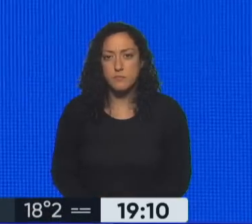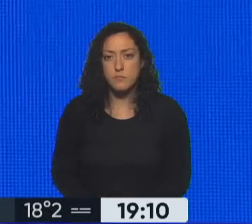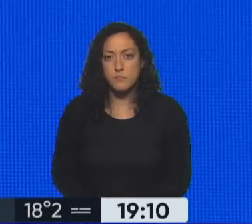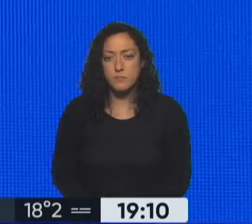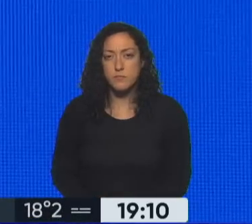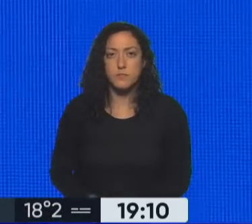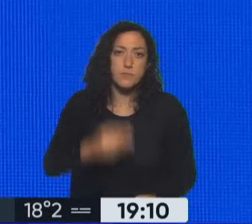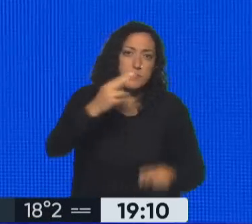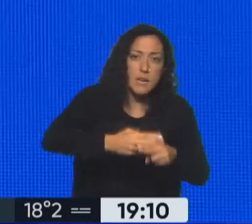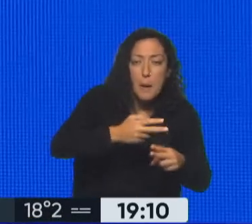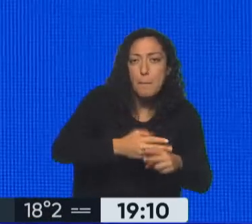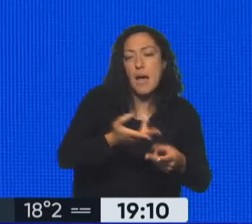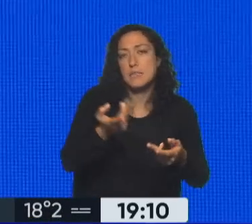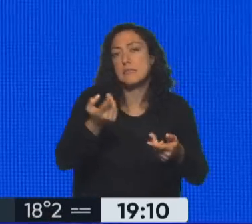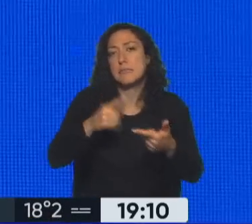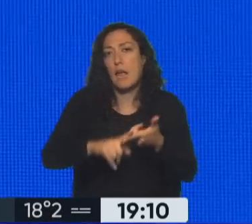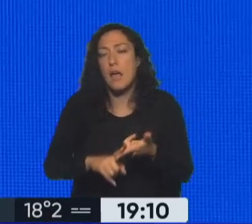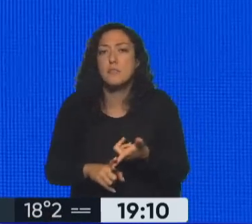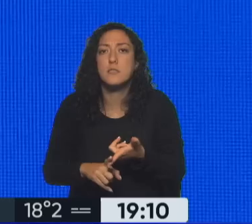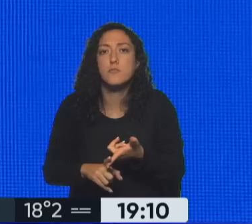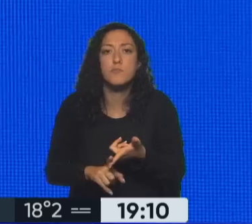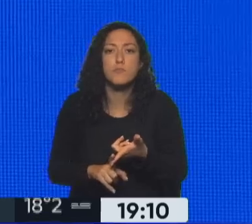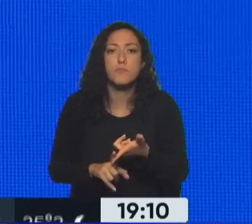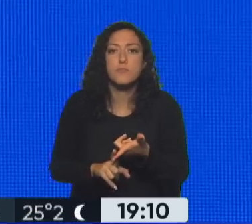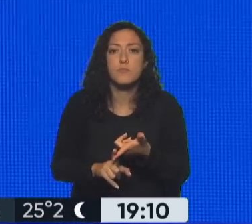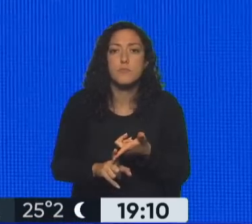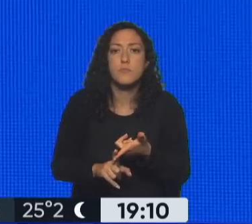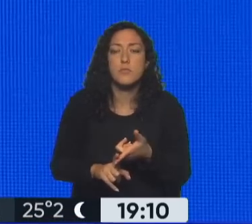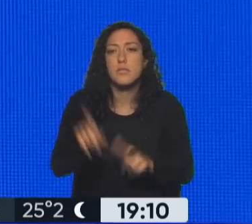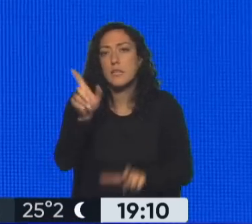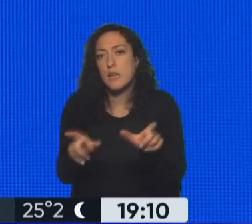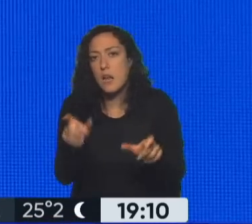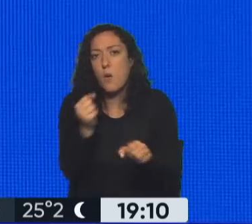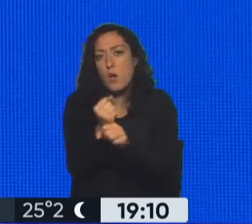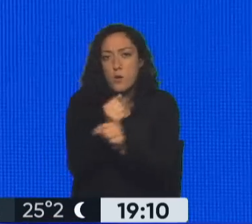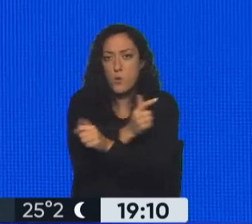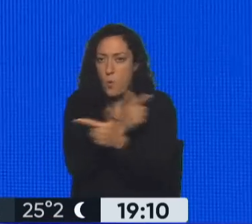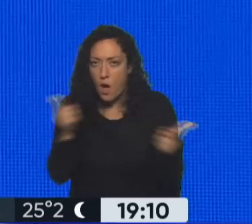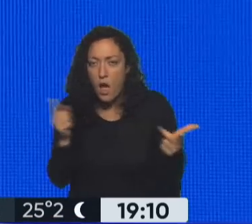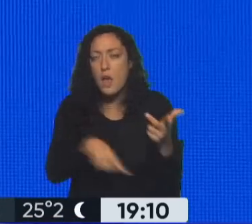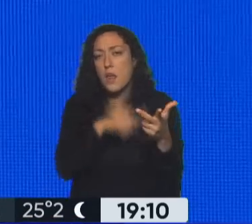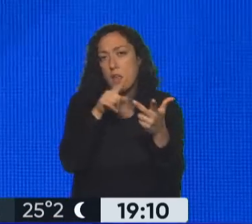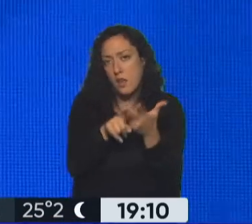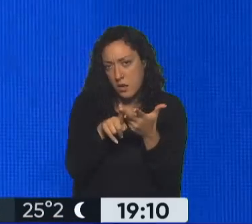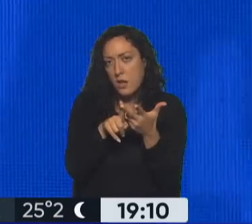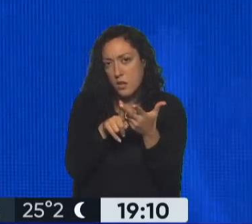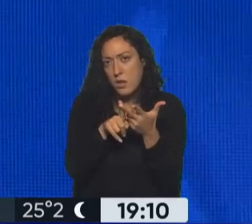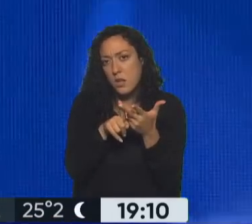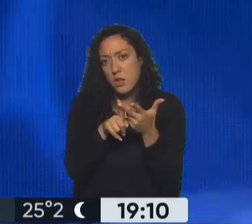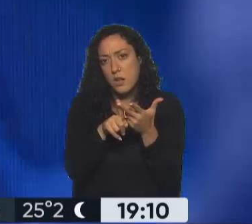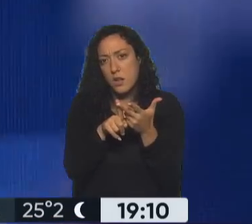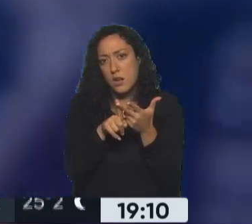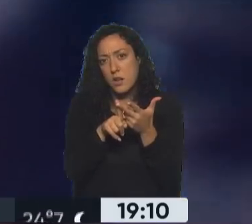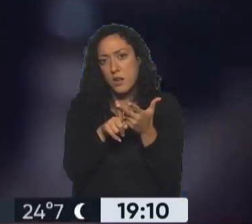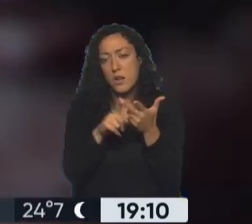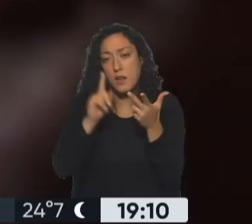las plazas, explotó en la desocupación y explotó finalmente